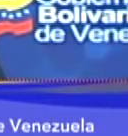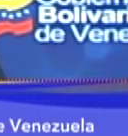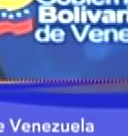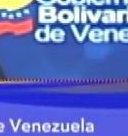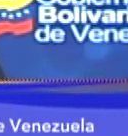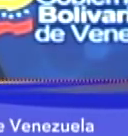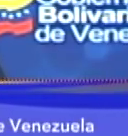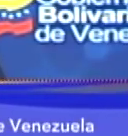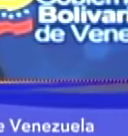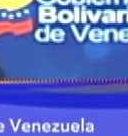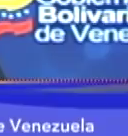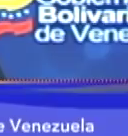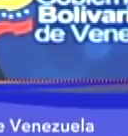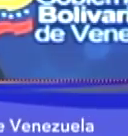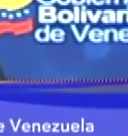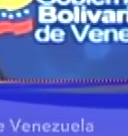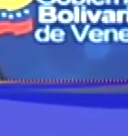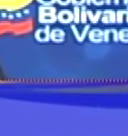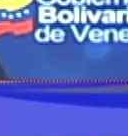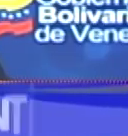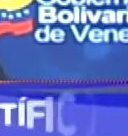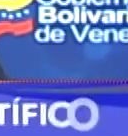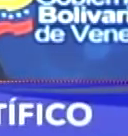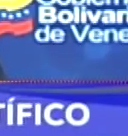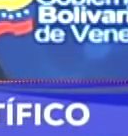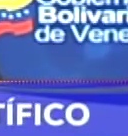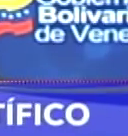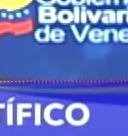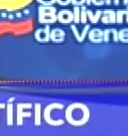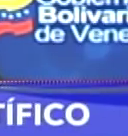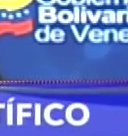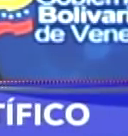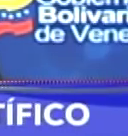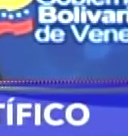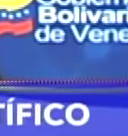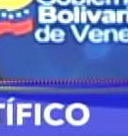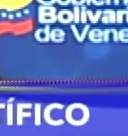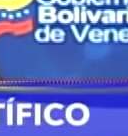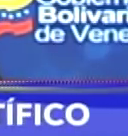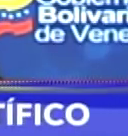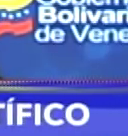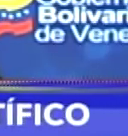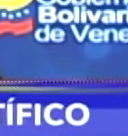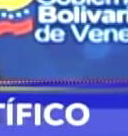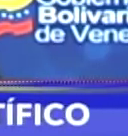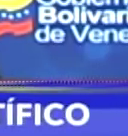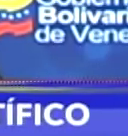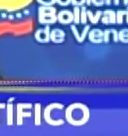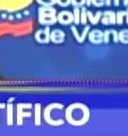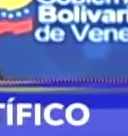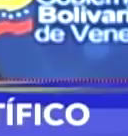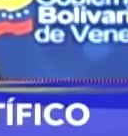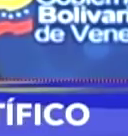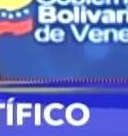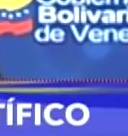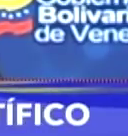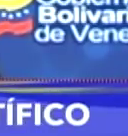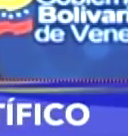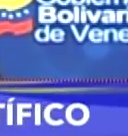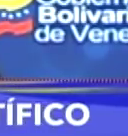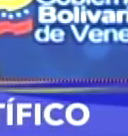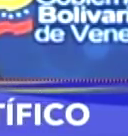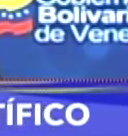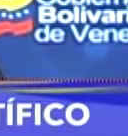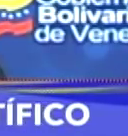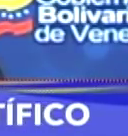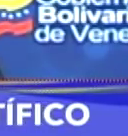del país, un Consejo Presidencial para toda la labor científica, tecnológica,